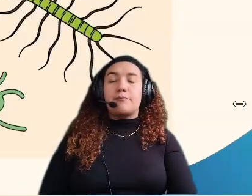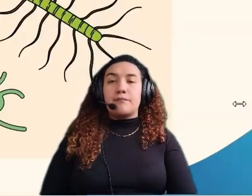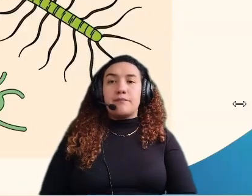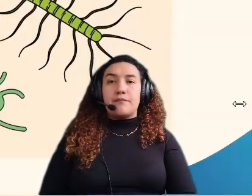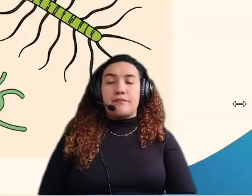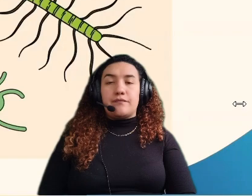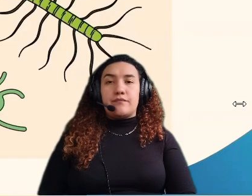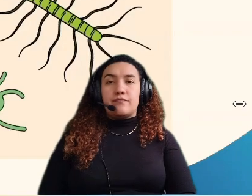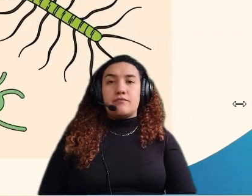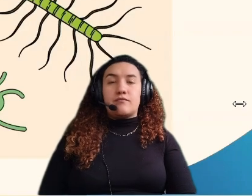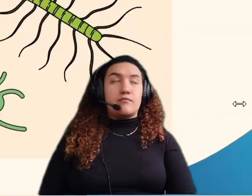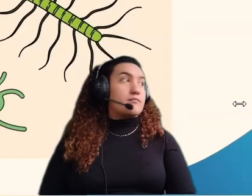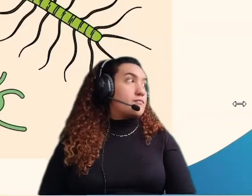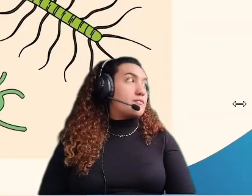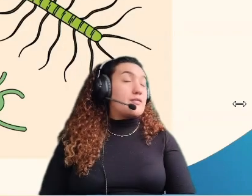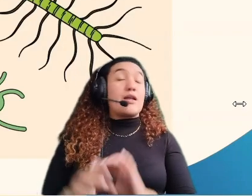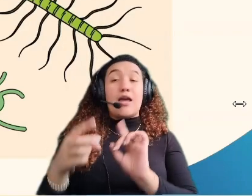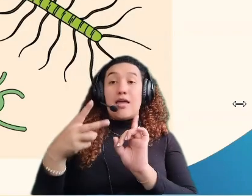También